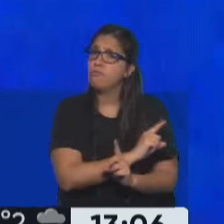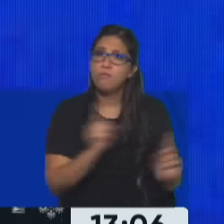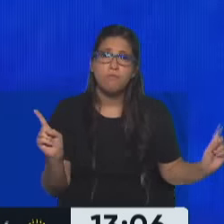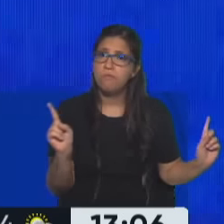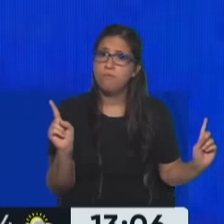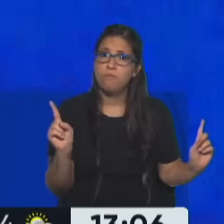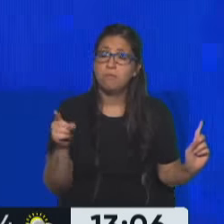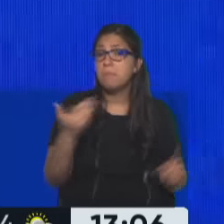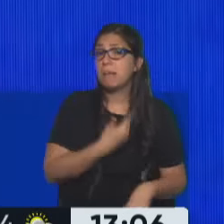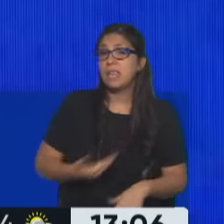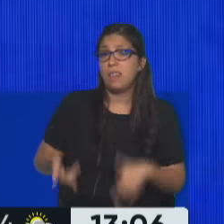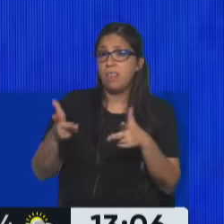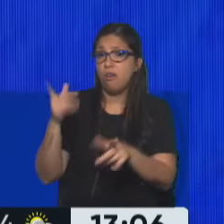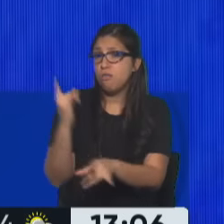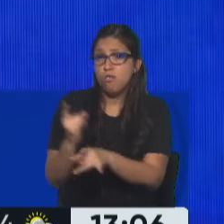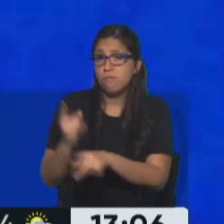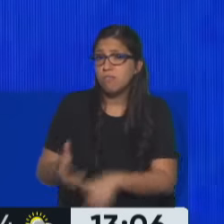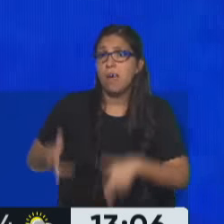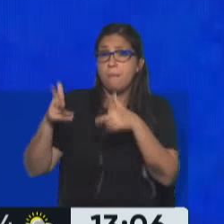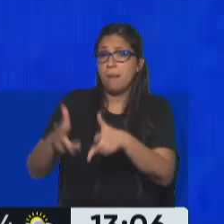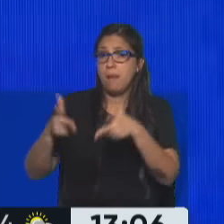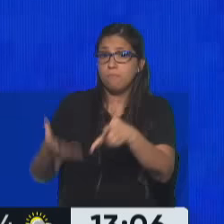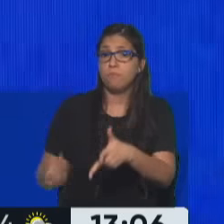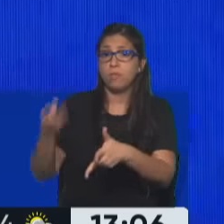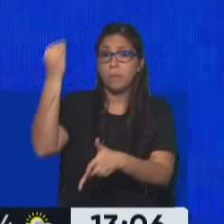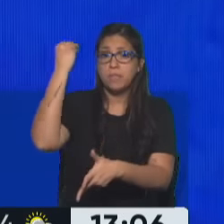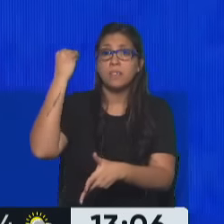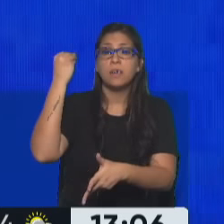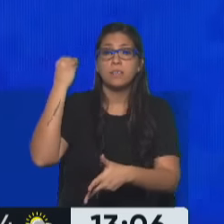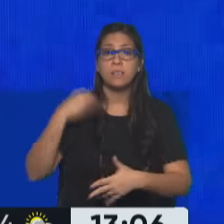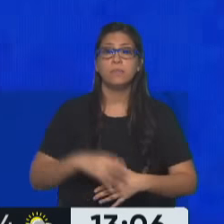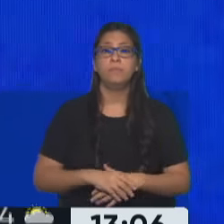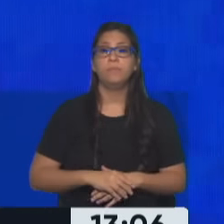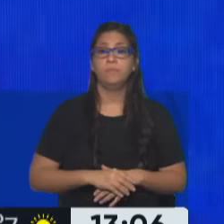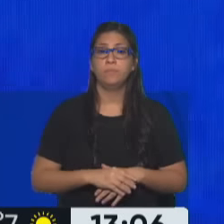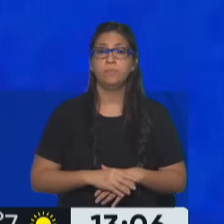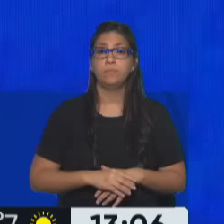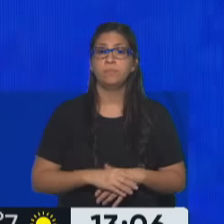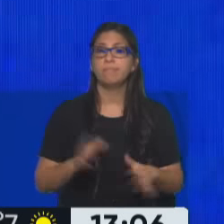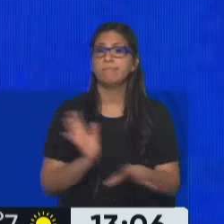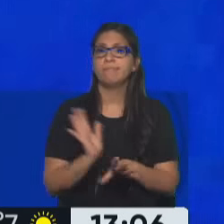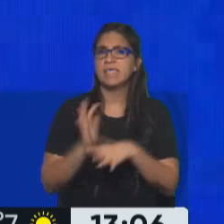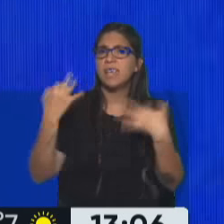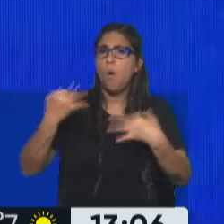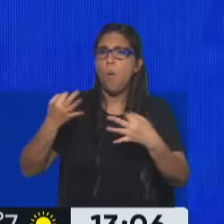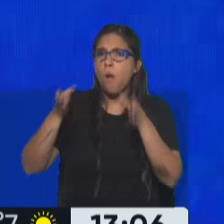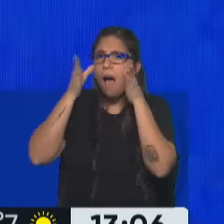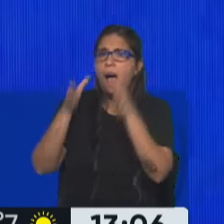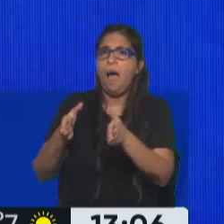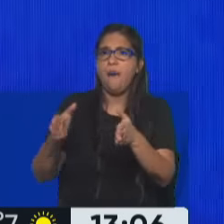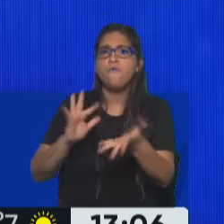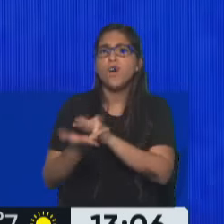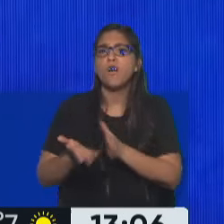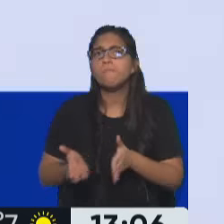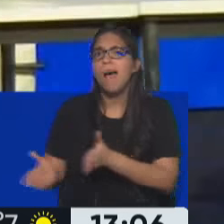siempre dijo el presidente y como siempre hemos dicho nosotros, es dura, pero es segura. Y la salida